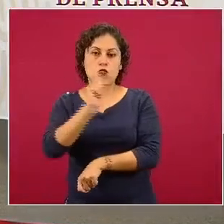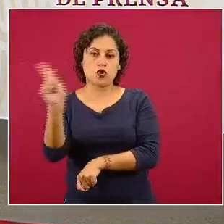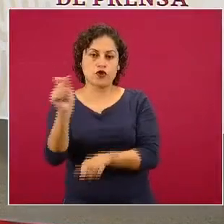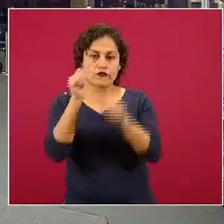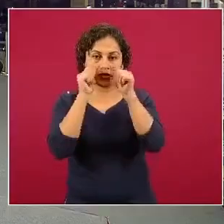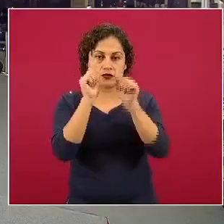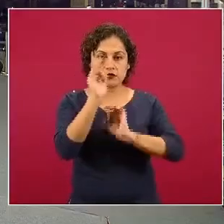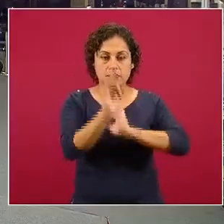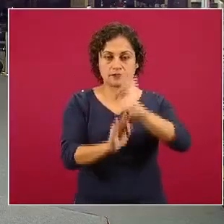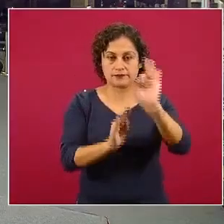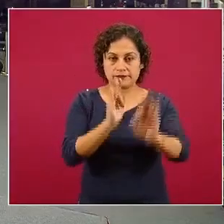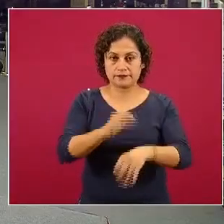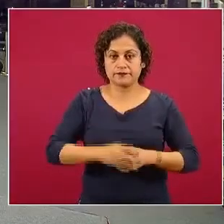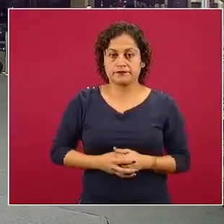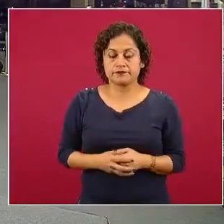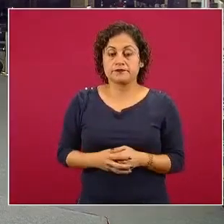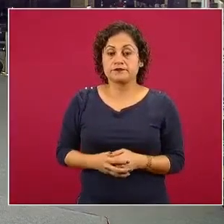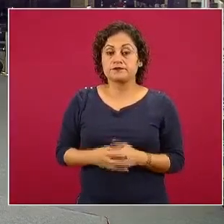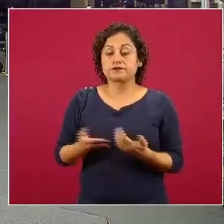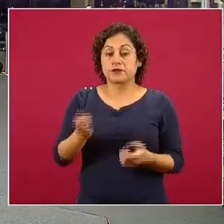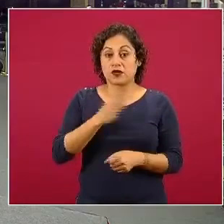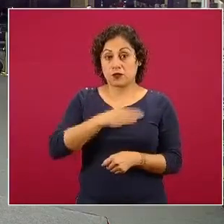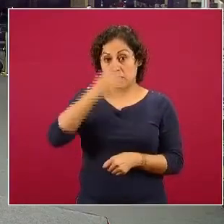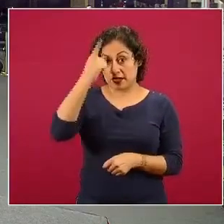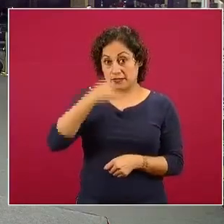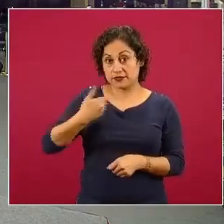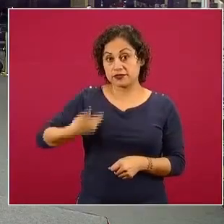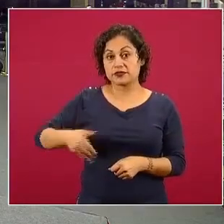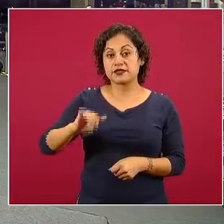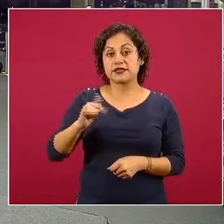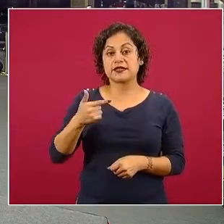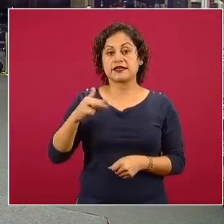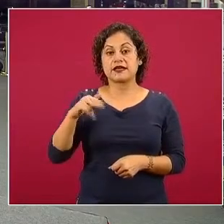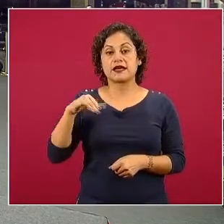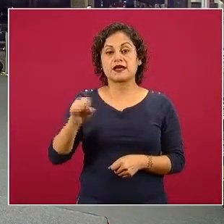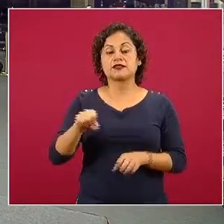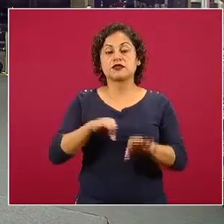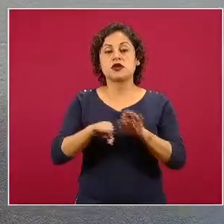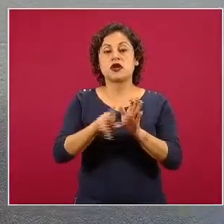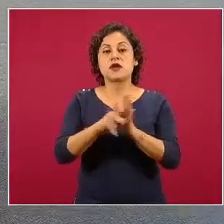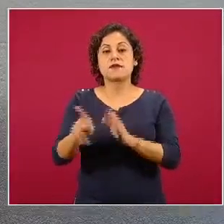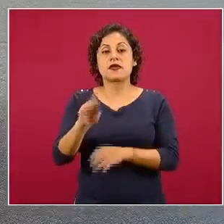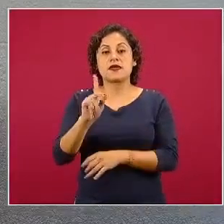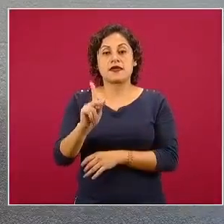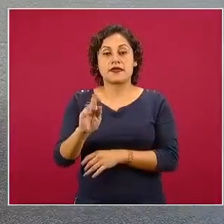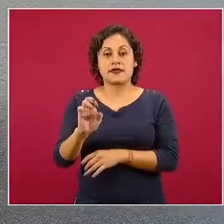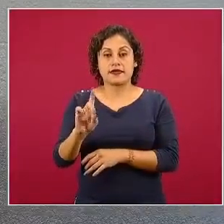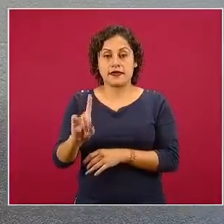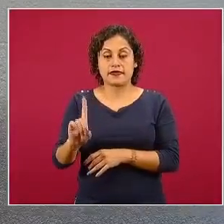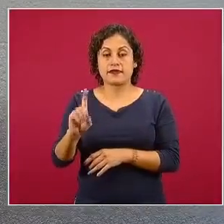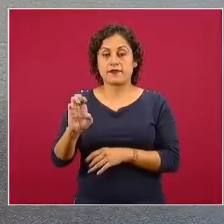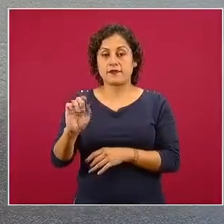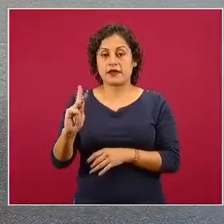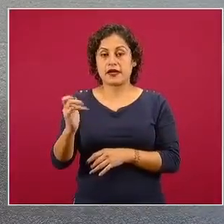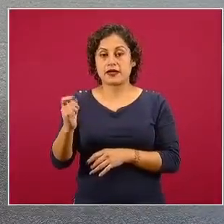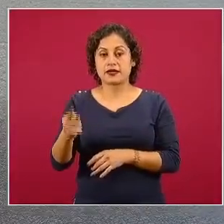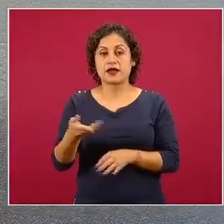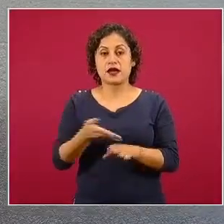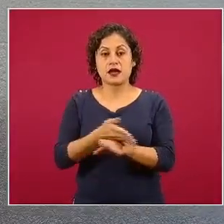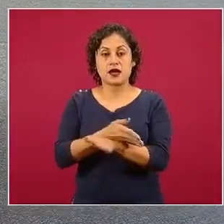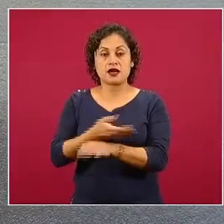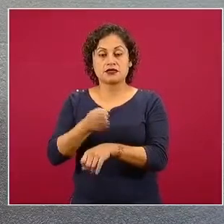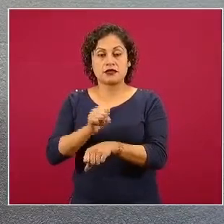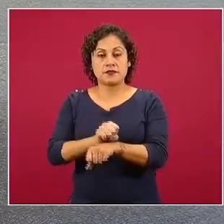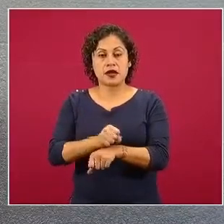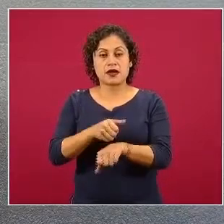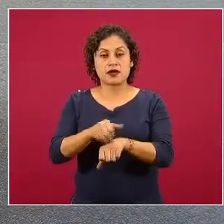favor. Buenas noches, doctor Ignacio de Alba, de Pie de Página. En la semana 45 se ve un